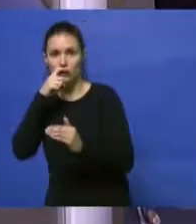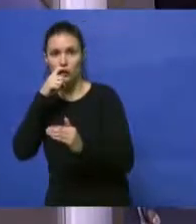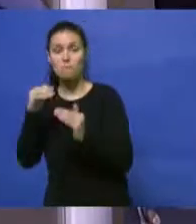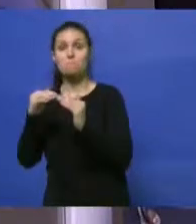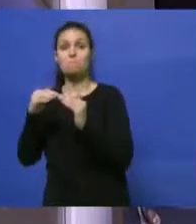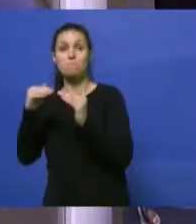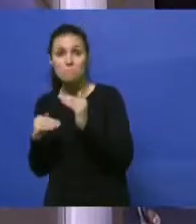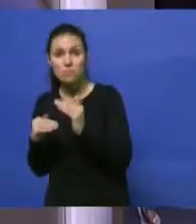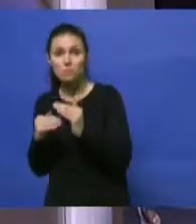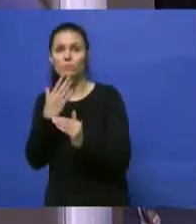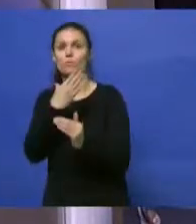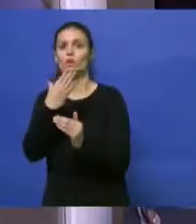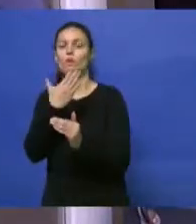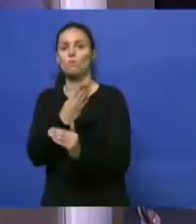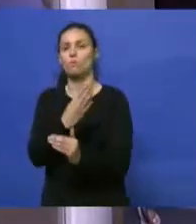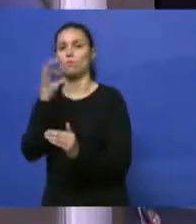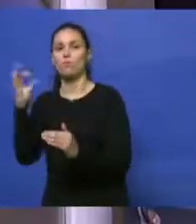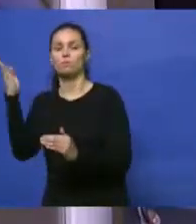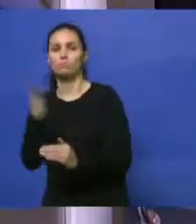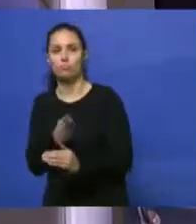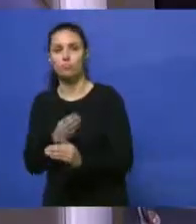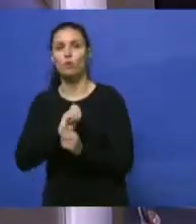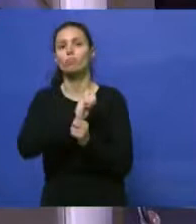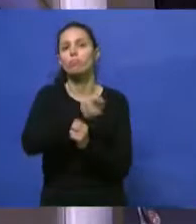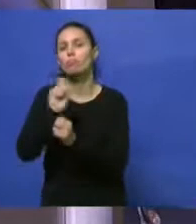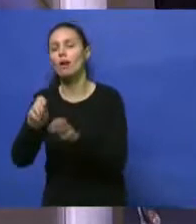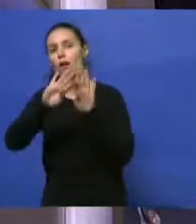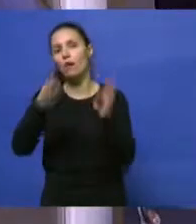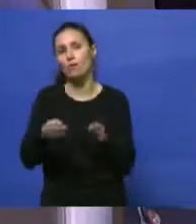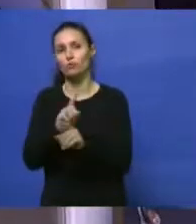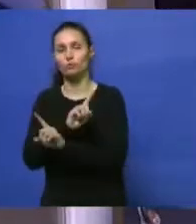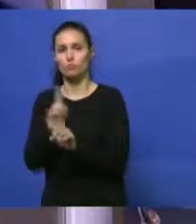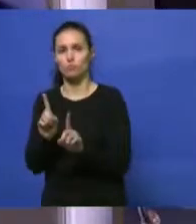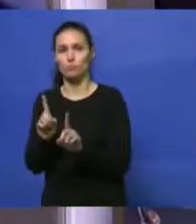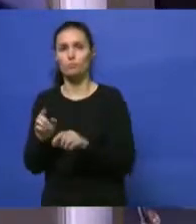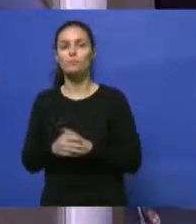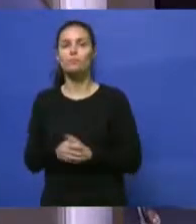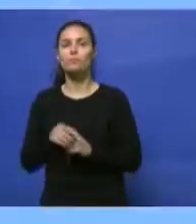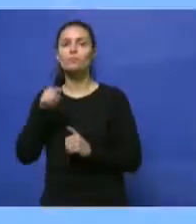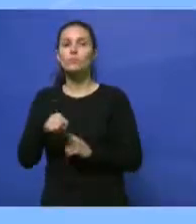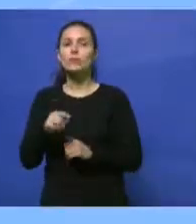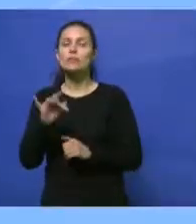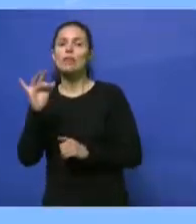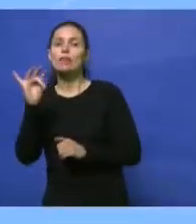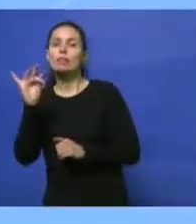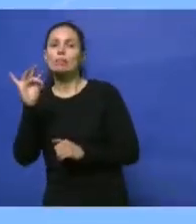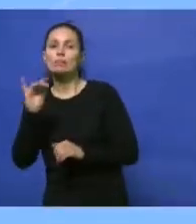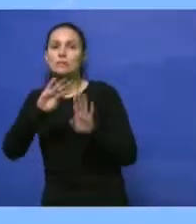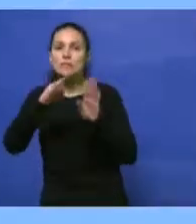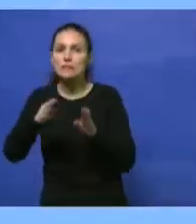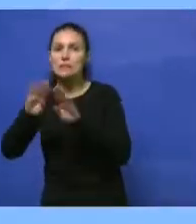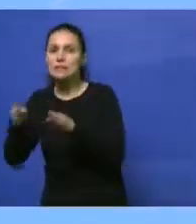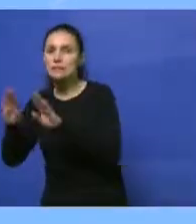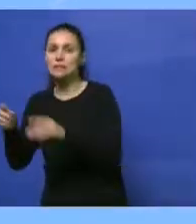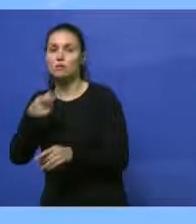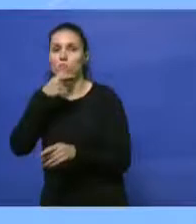los fondos que enviaba a cada uno de los cuarteles. Con esto está en riesgo la continuidad de muchos de estos espacios